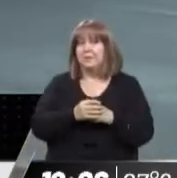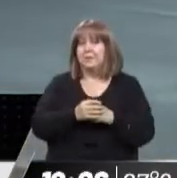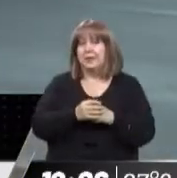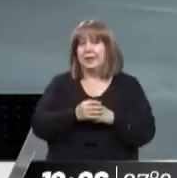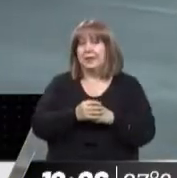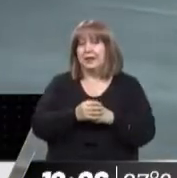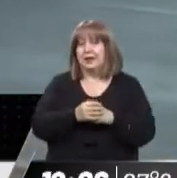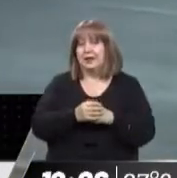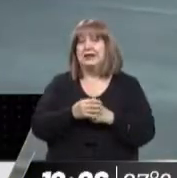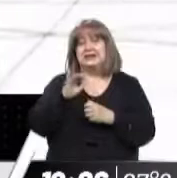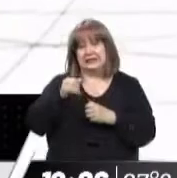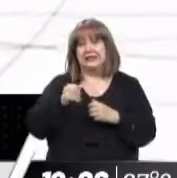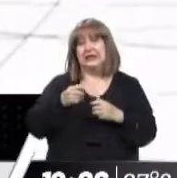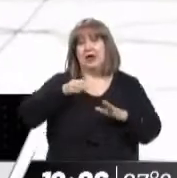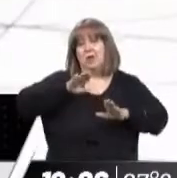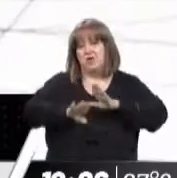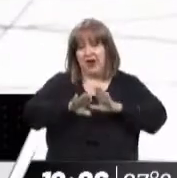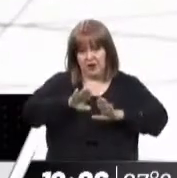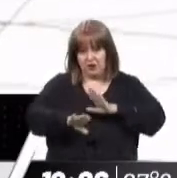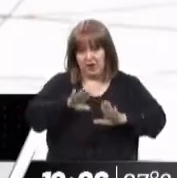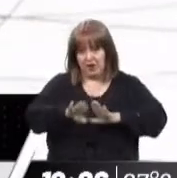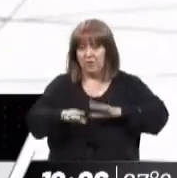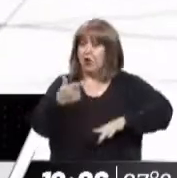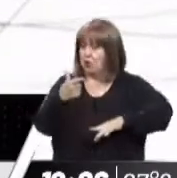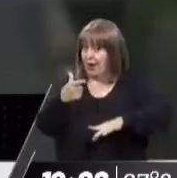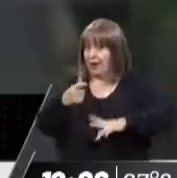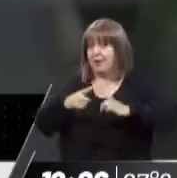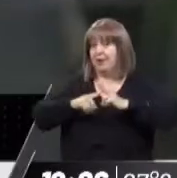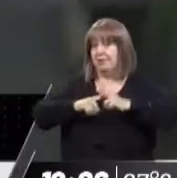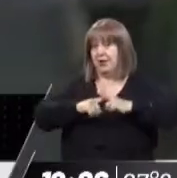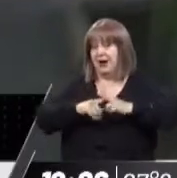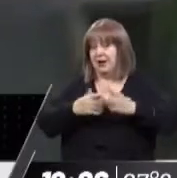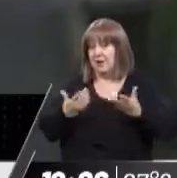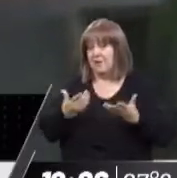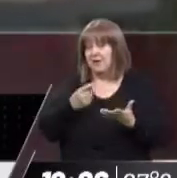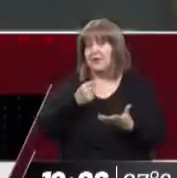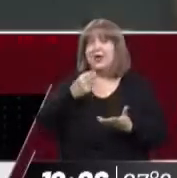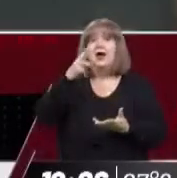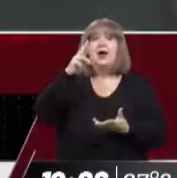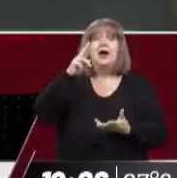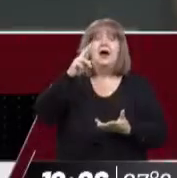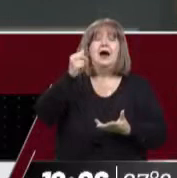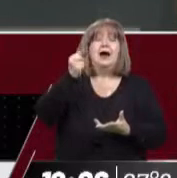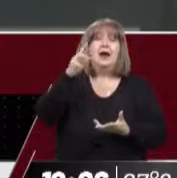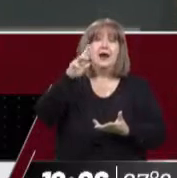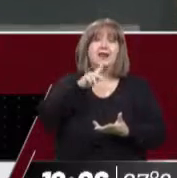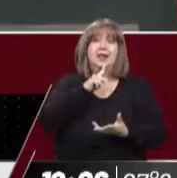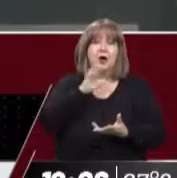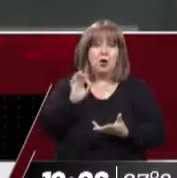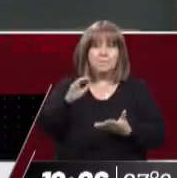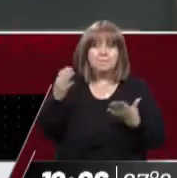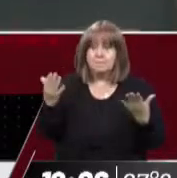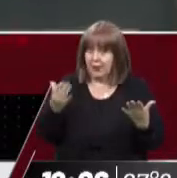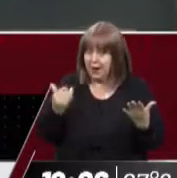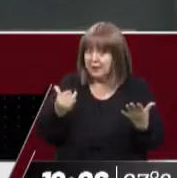Si puede demostrar que se quedó sin freno, no va a tener tanta culpa, es un problema mecánico, hay que ver si tiene la RTO, bueno, muchas cosas que habrá